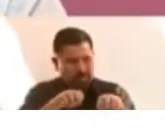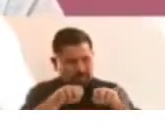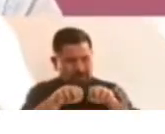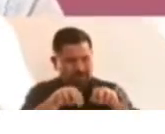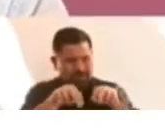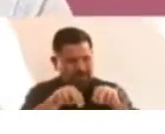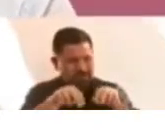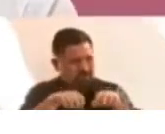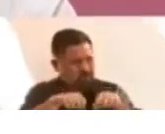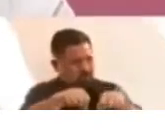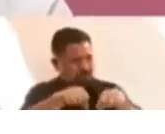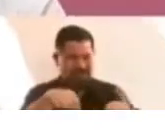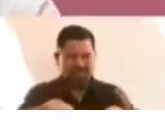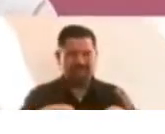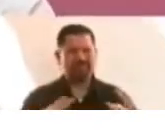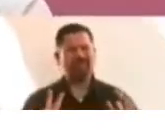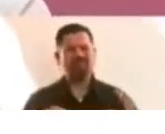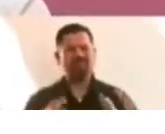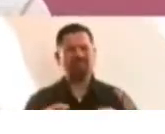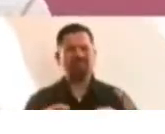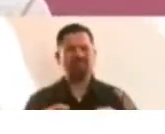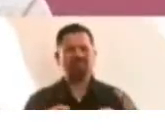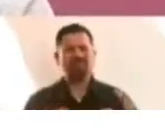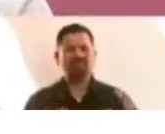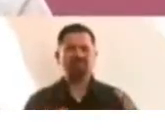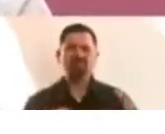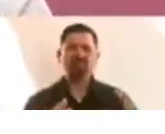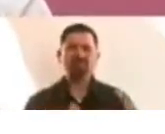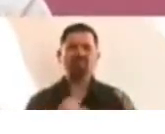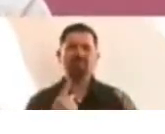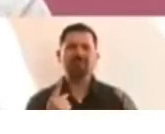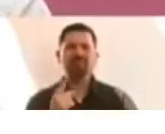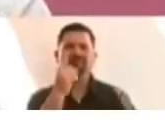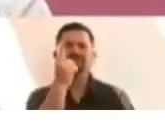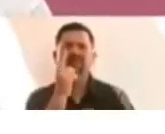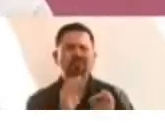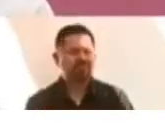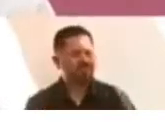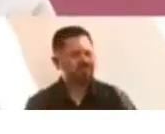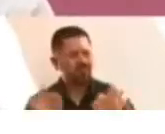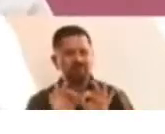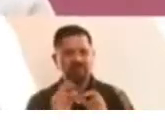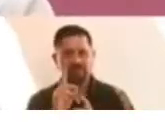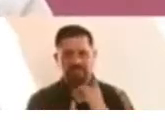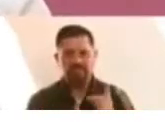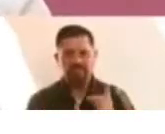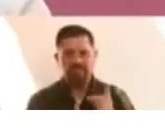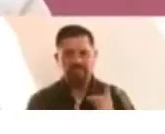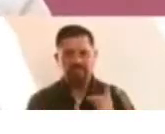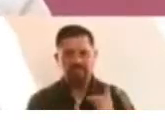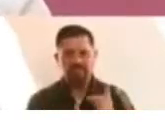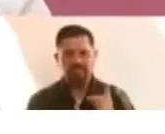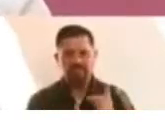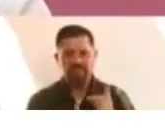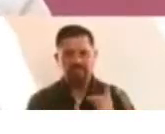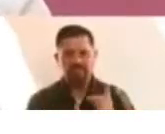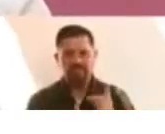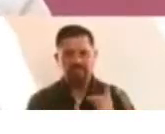es muy necesario impulsar el deporte. Tiene que ver con la salud.